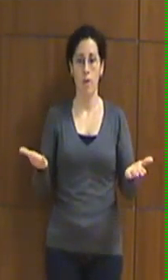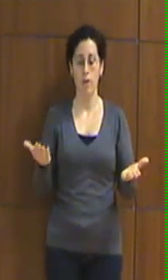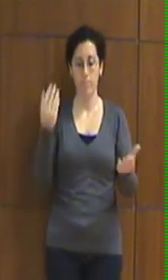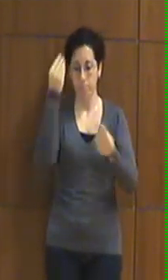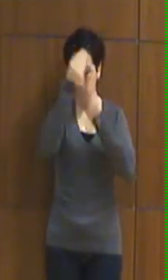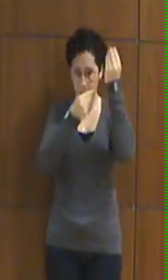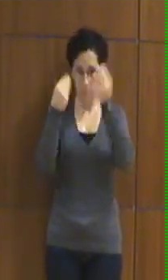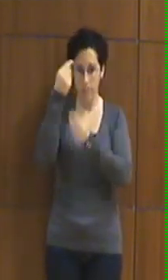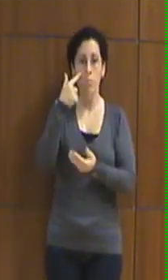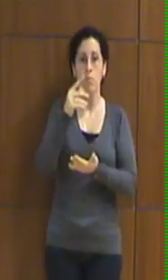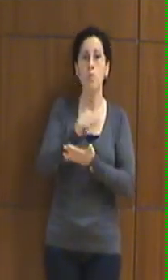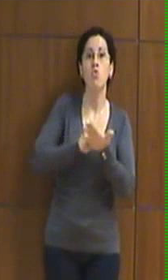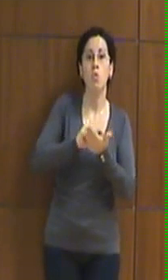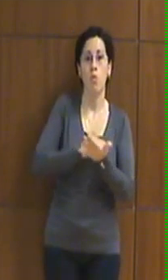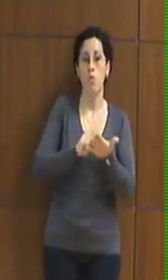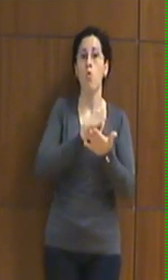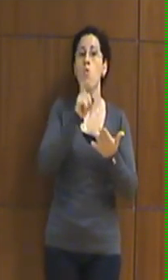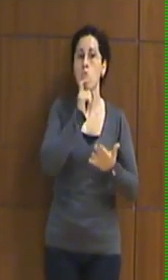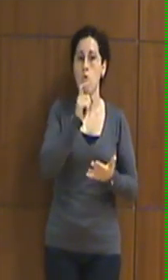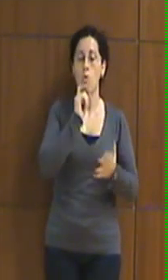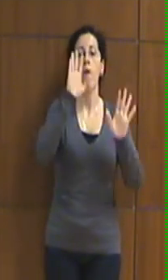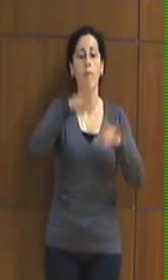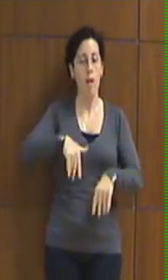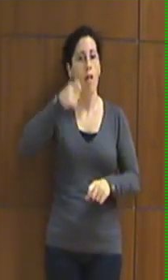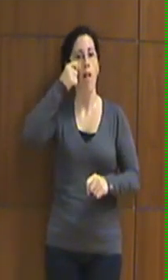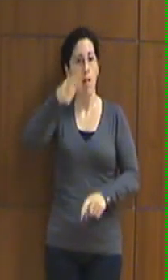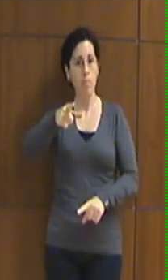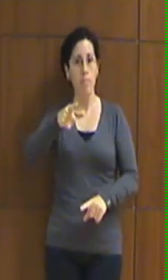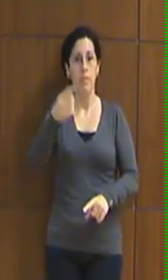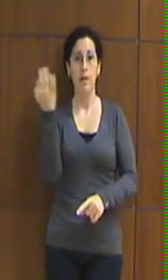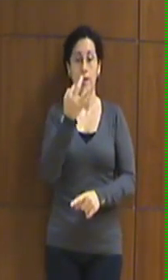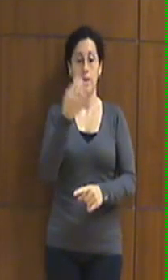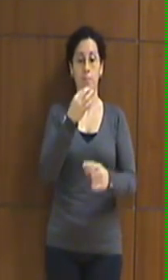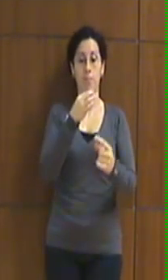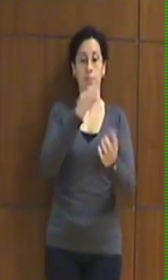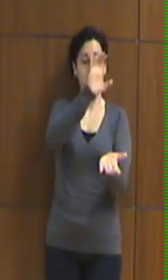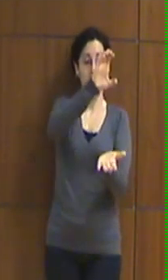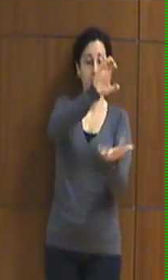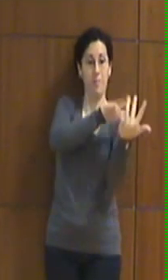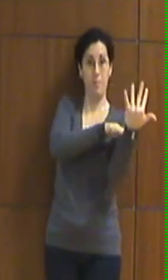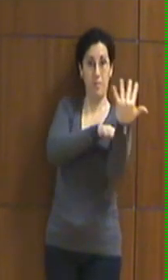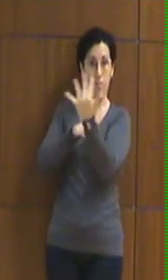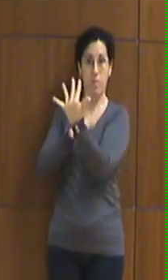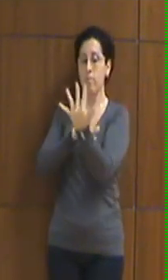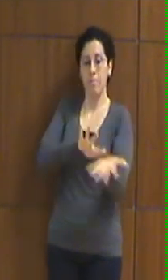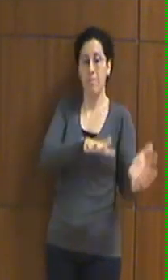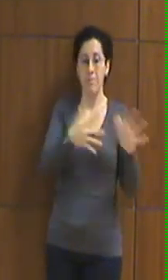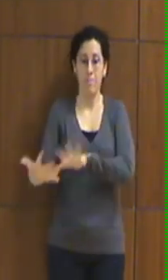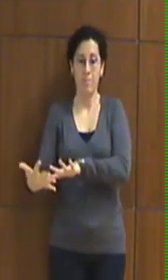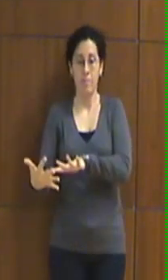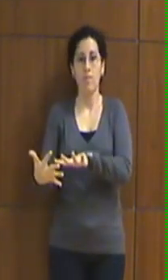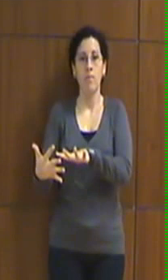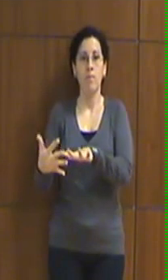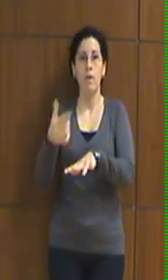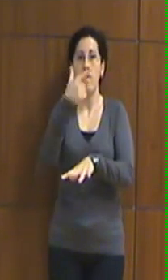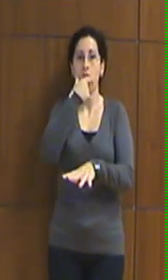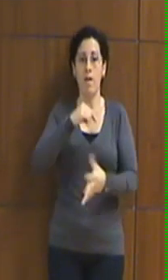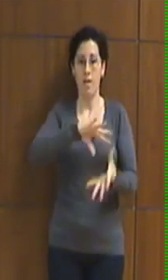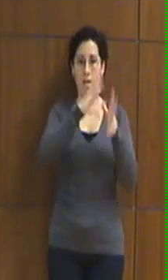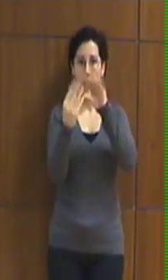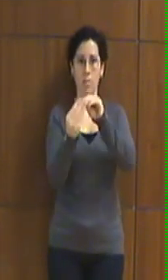pusimos a buscar una solución y la encontramos adaptando unos terminales manuales, en el cual había un software